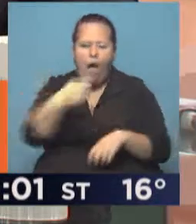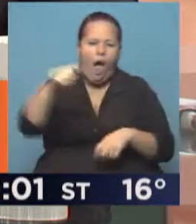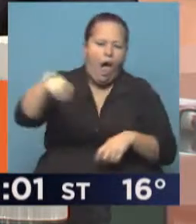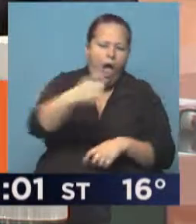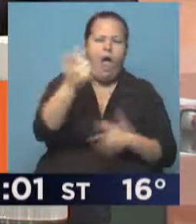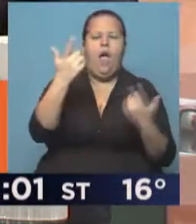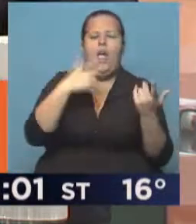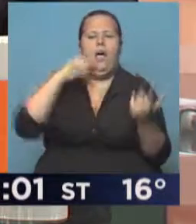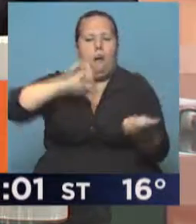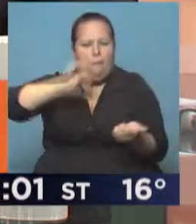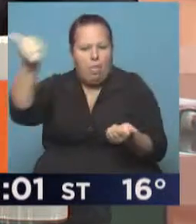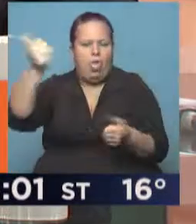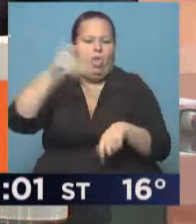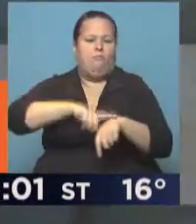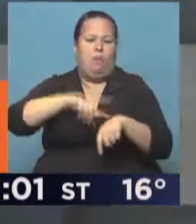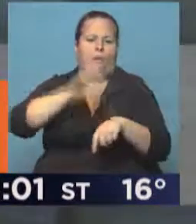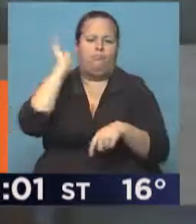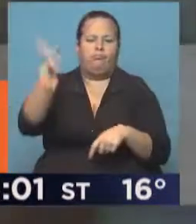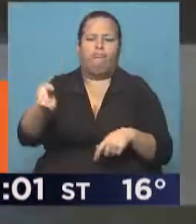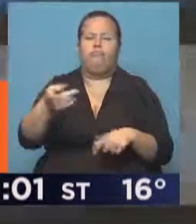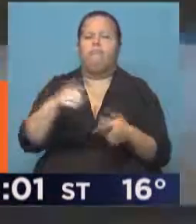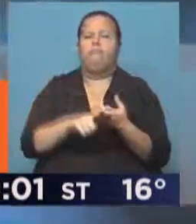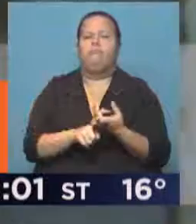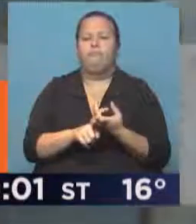haber ganado en un momento con